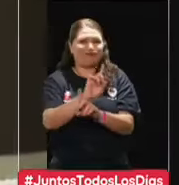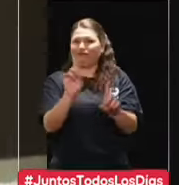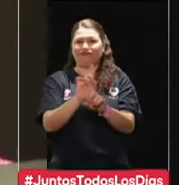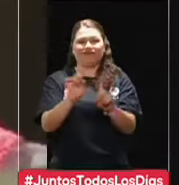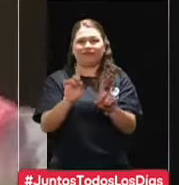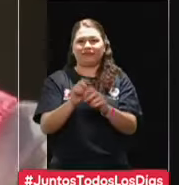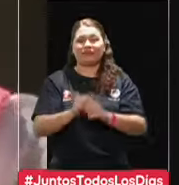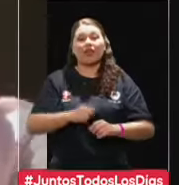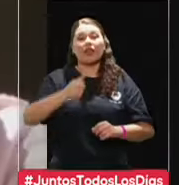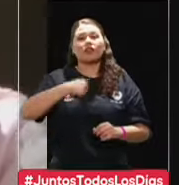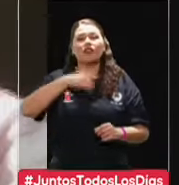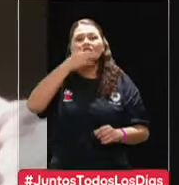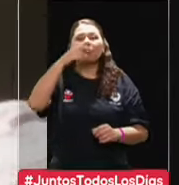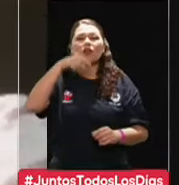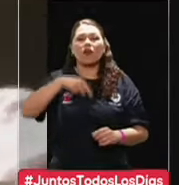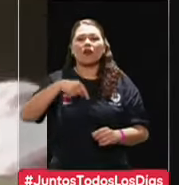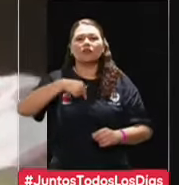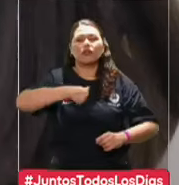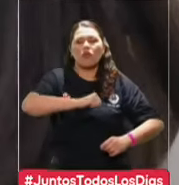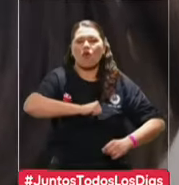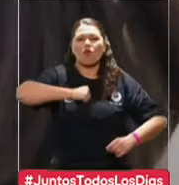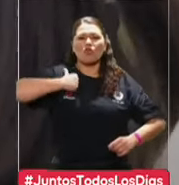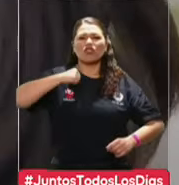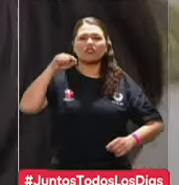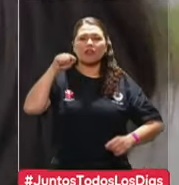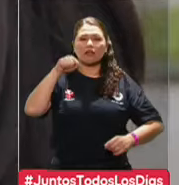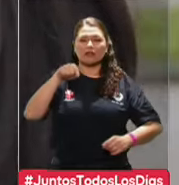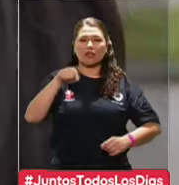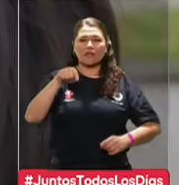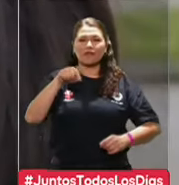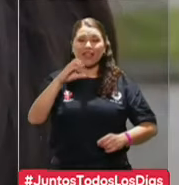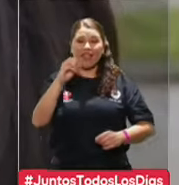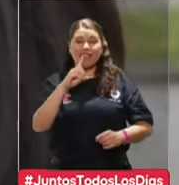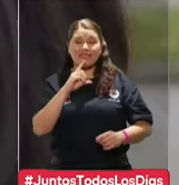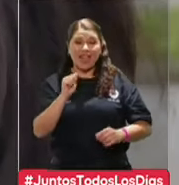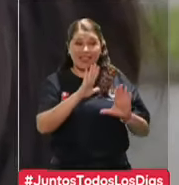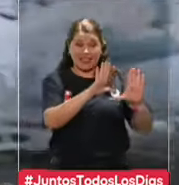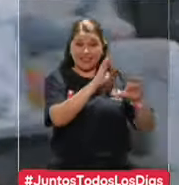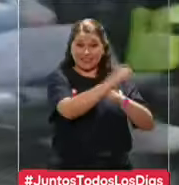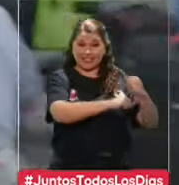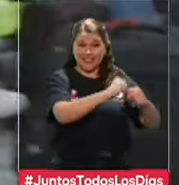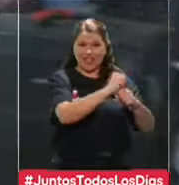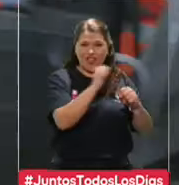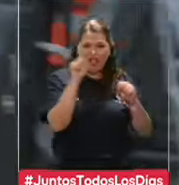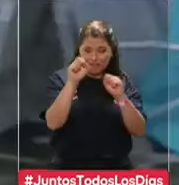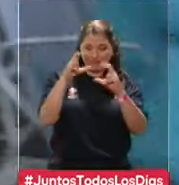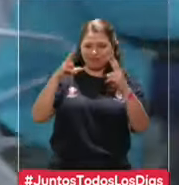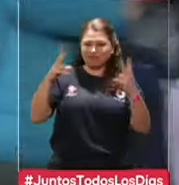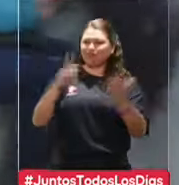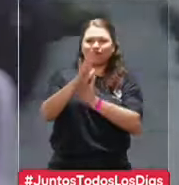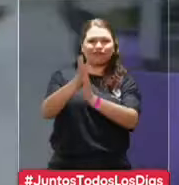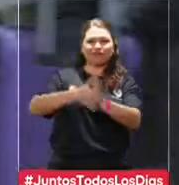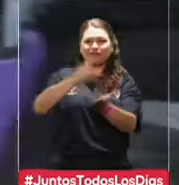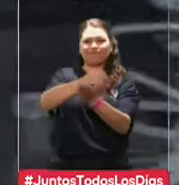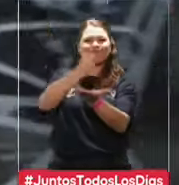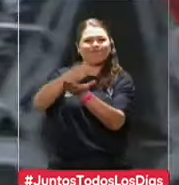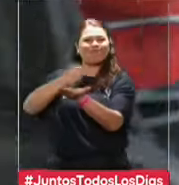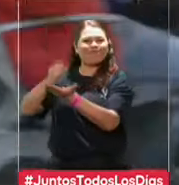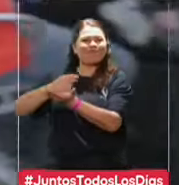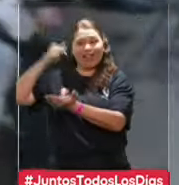Desde ahora te lo digo, estoy orgullosa de ti, y la Cata de 10 años te admira por todo lo que has logrado y lo que se viene de ahora en